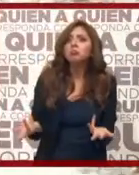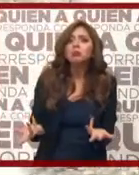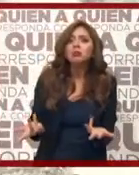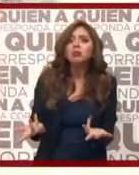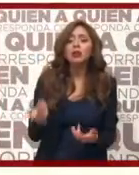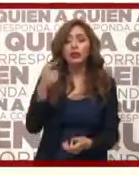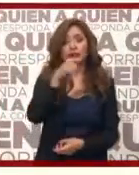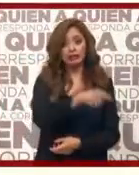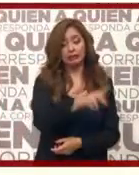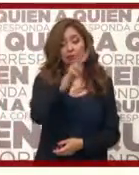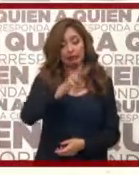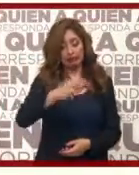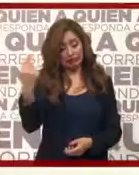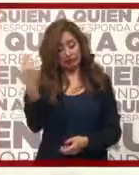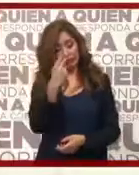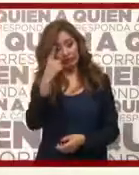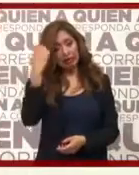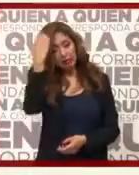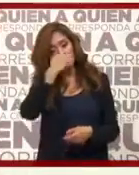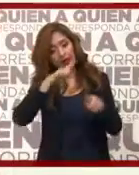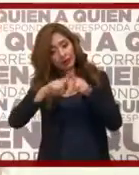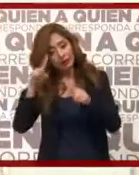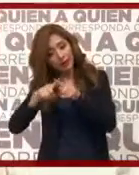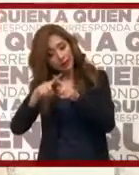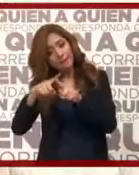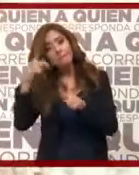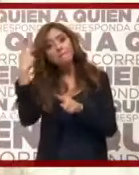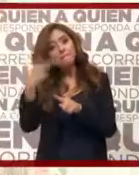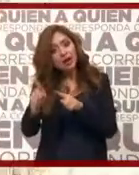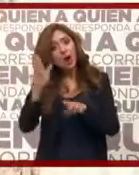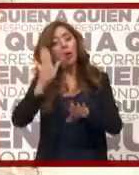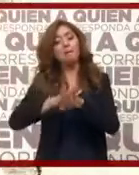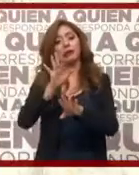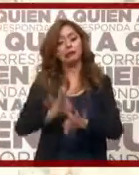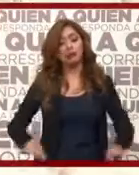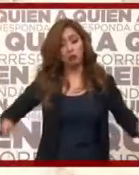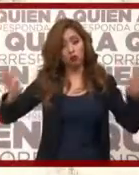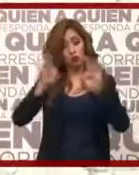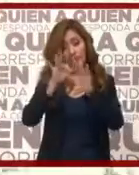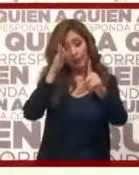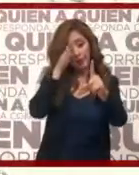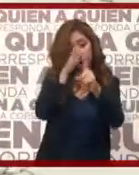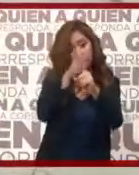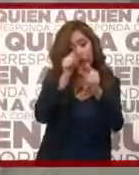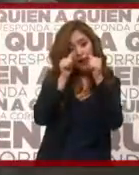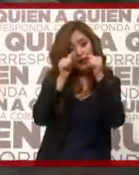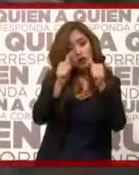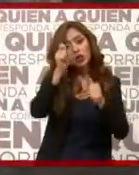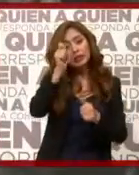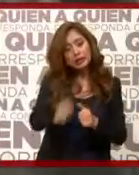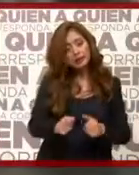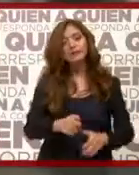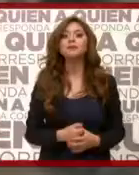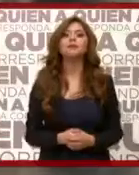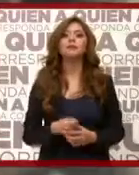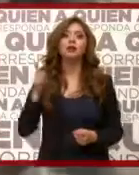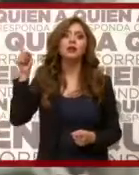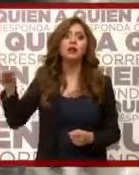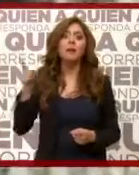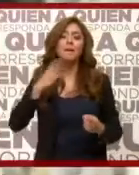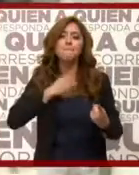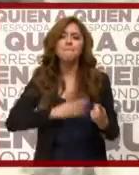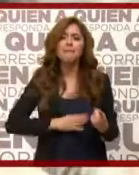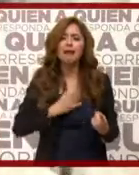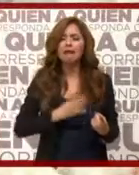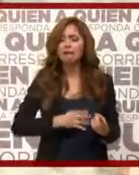que las necesidades son amplias, pero existen puntos que deben atenderse de manera urgente. Los baños, todo está en malas condiciones, pero la